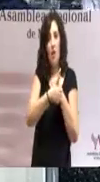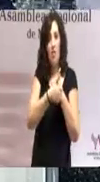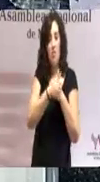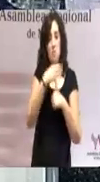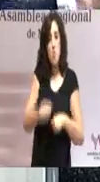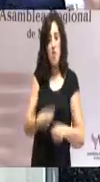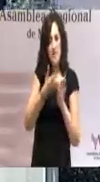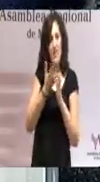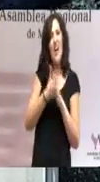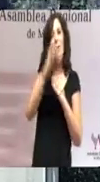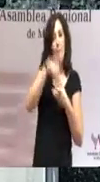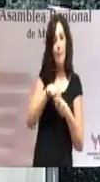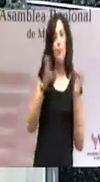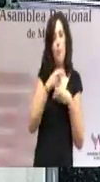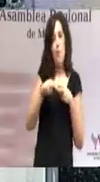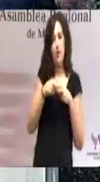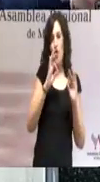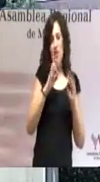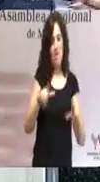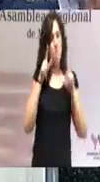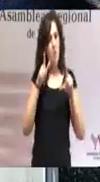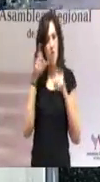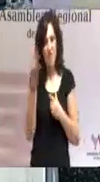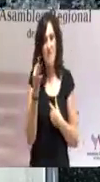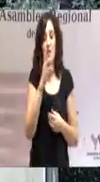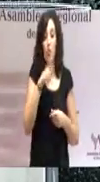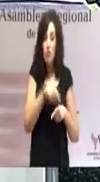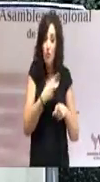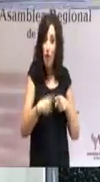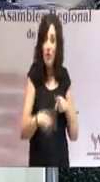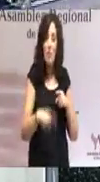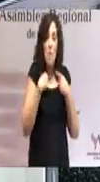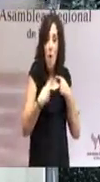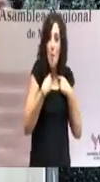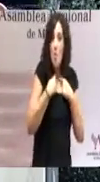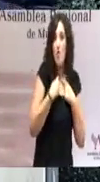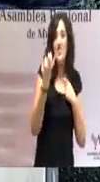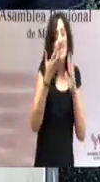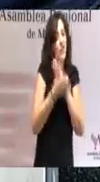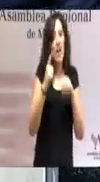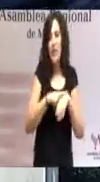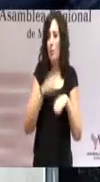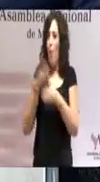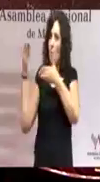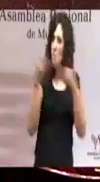porque en esto nos jugamos demasiado como para no dedicarle el tiempo que se merece.